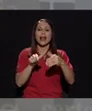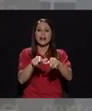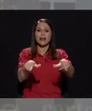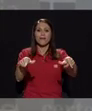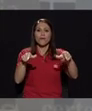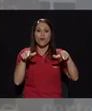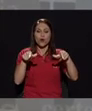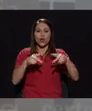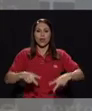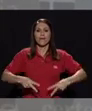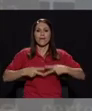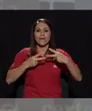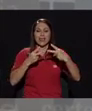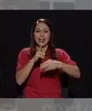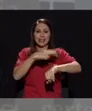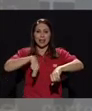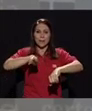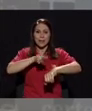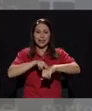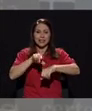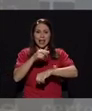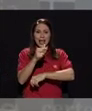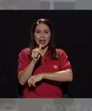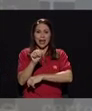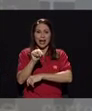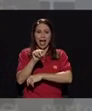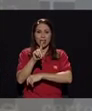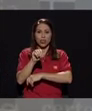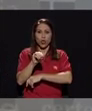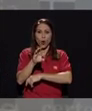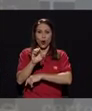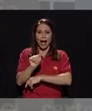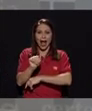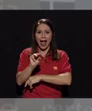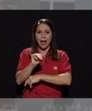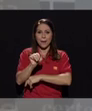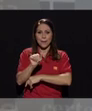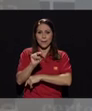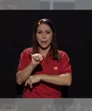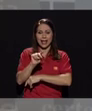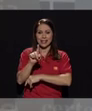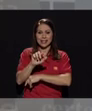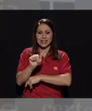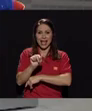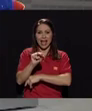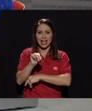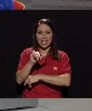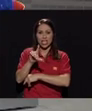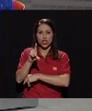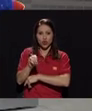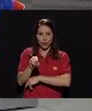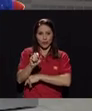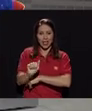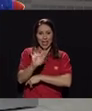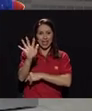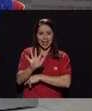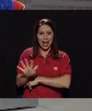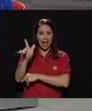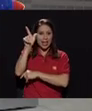vida silvestre Gandoca Manzanillo en el Caribe, un humedal que